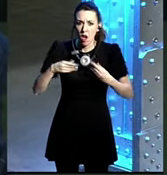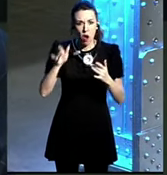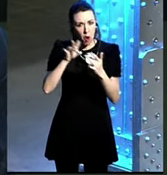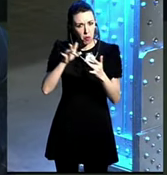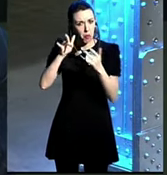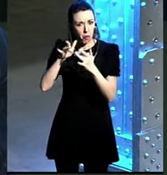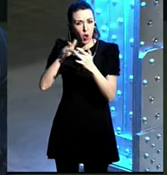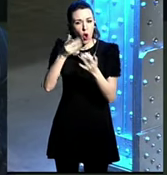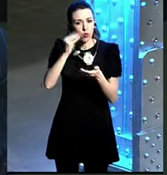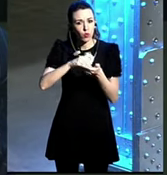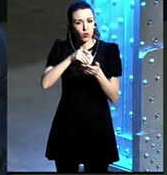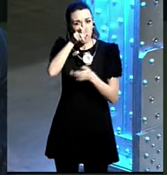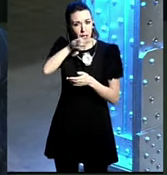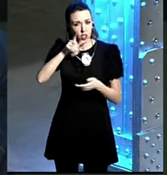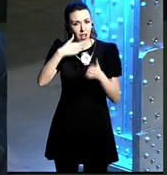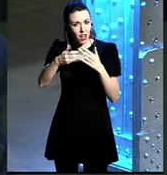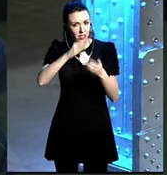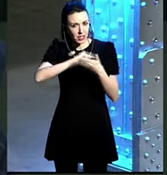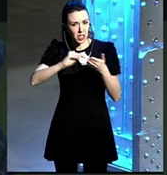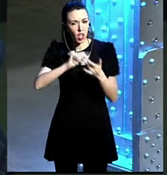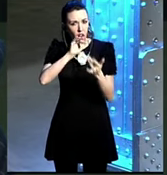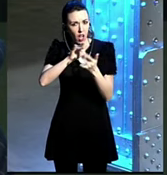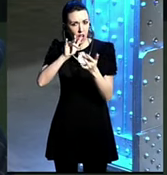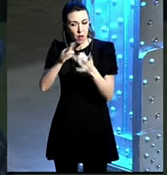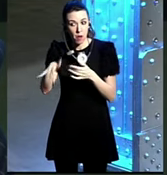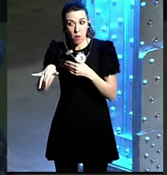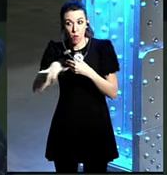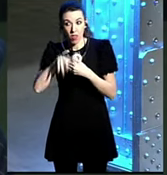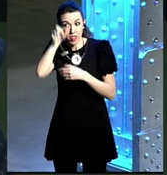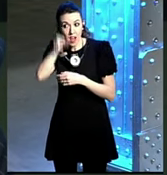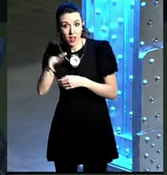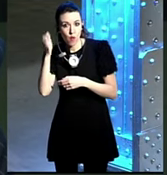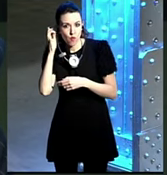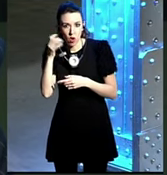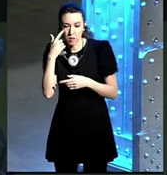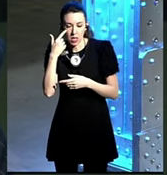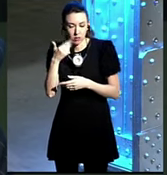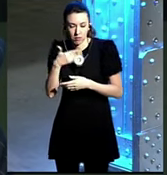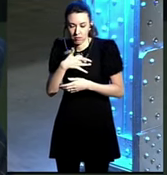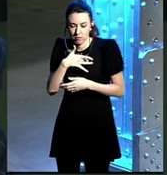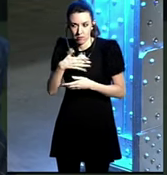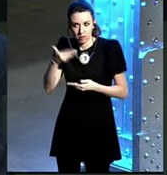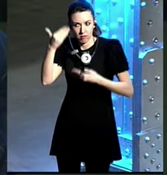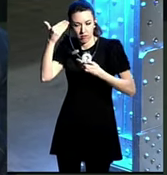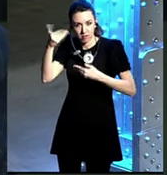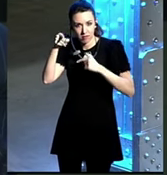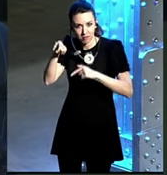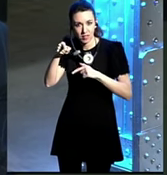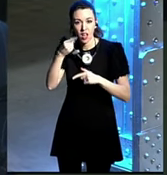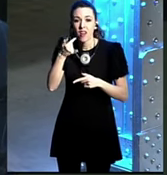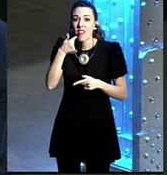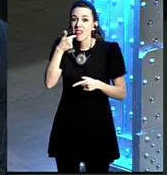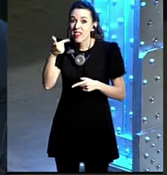contacto con muchas de las personas sobre las que he escrito y estoy muy cerca de Laura, a la cual adoro y además admiro. Ella dijo que